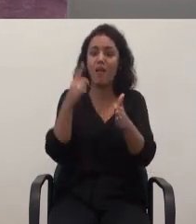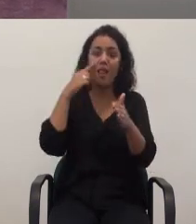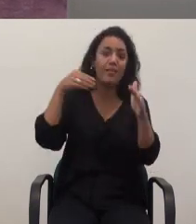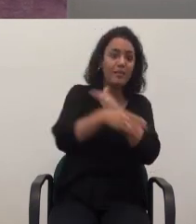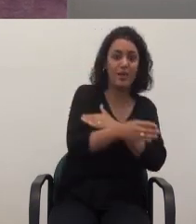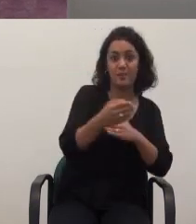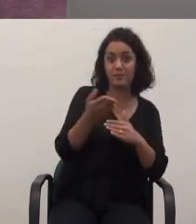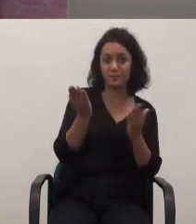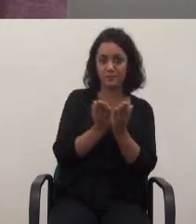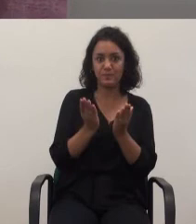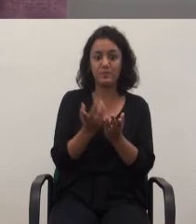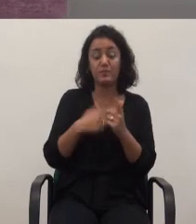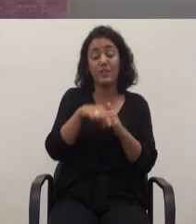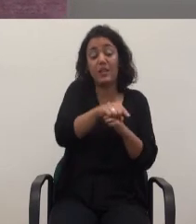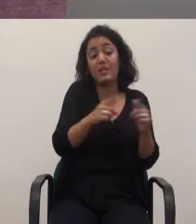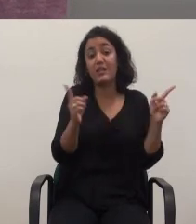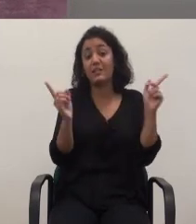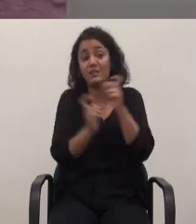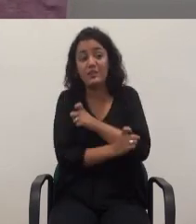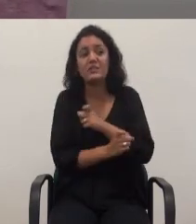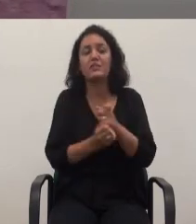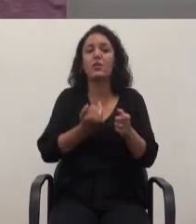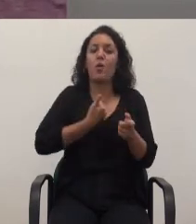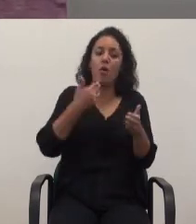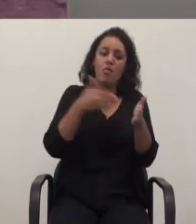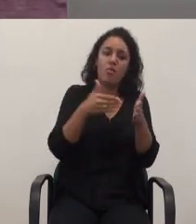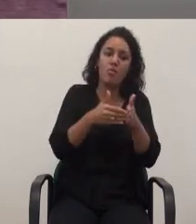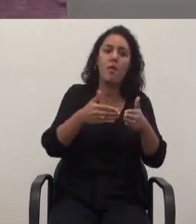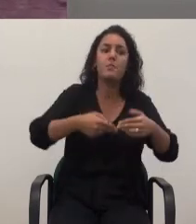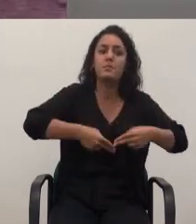ahí son enormes, pero bueno, si cuidamos esto de los